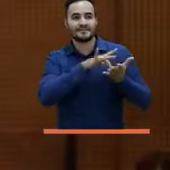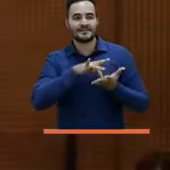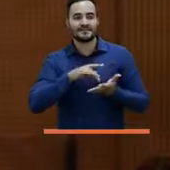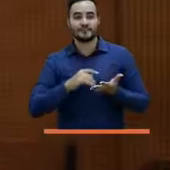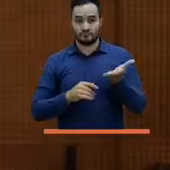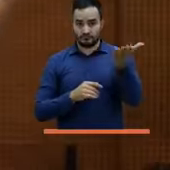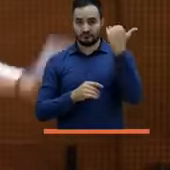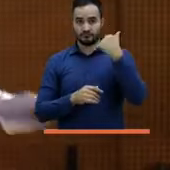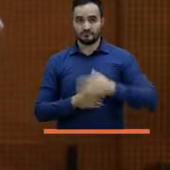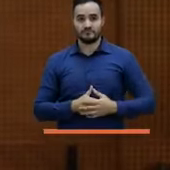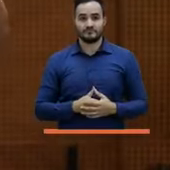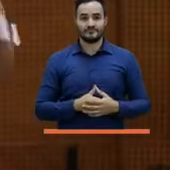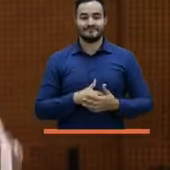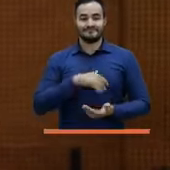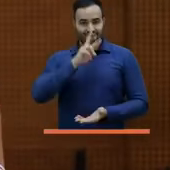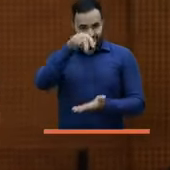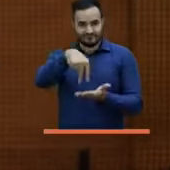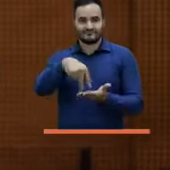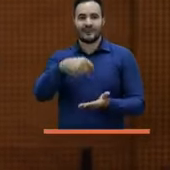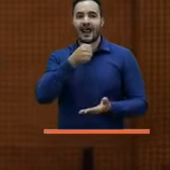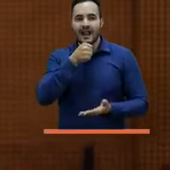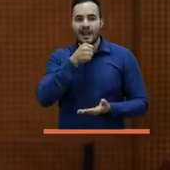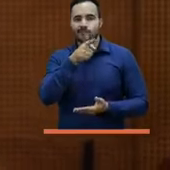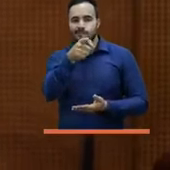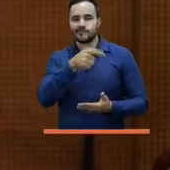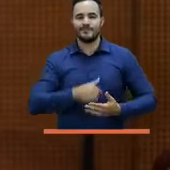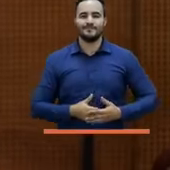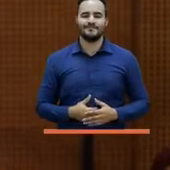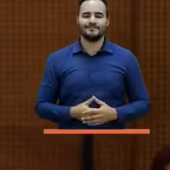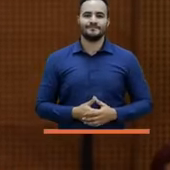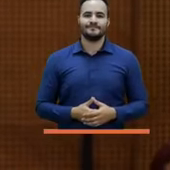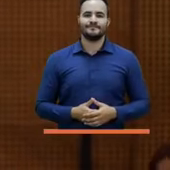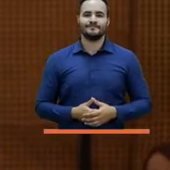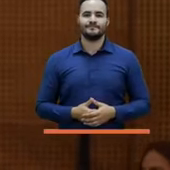vale ponte de pie y las cuentas en el micrófono